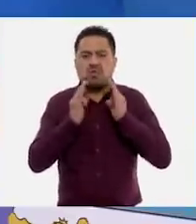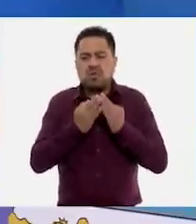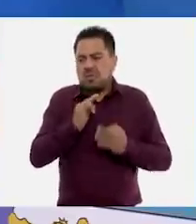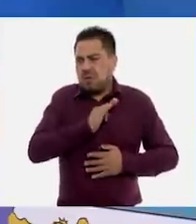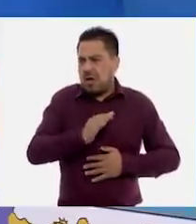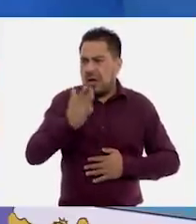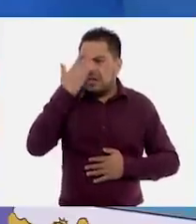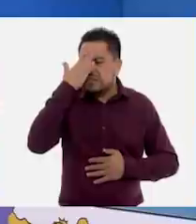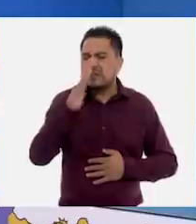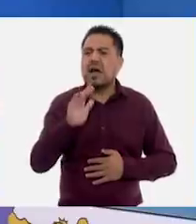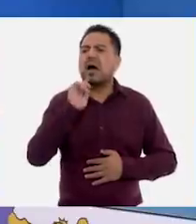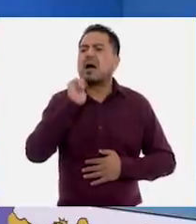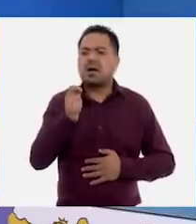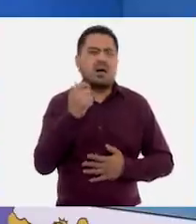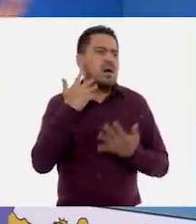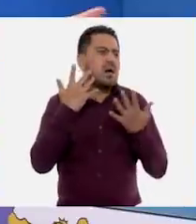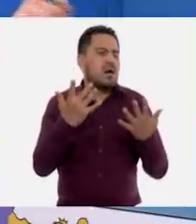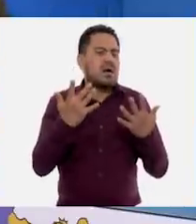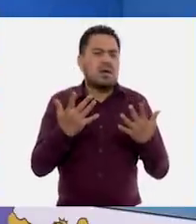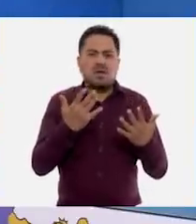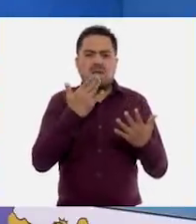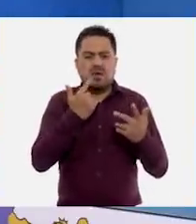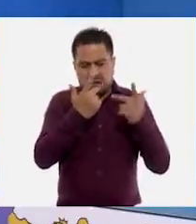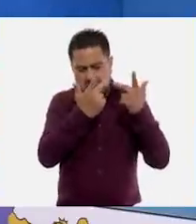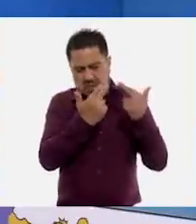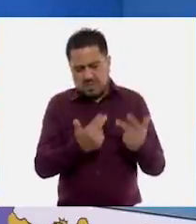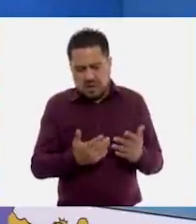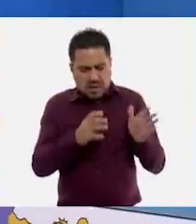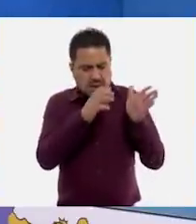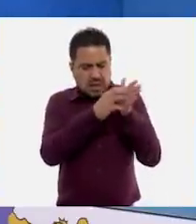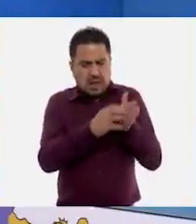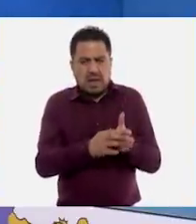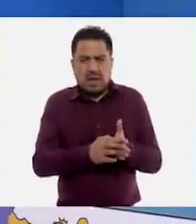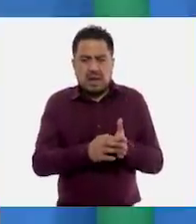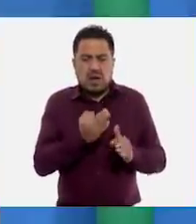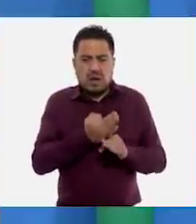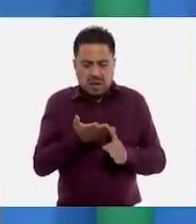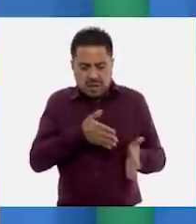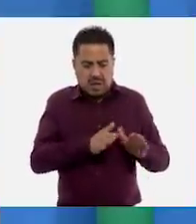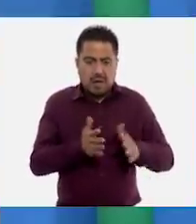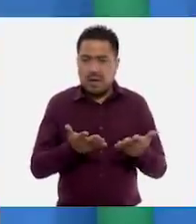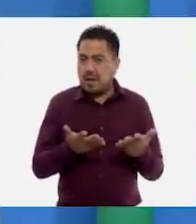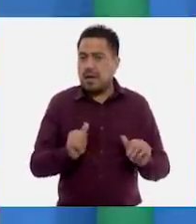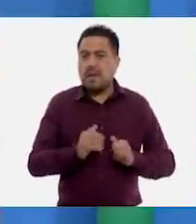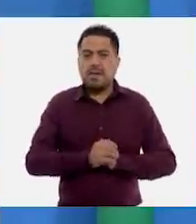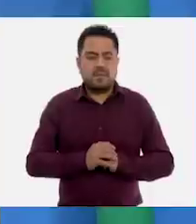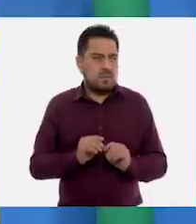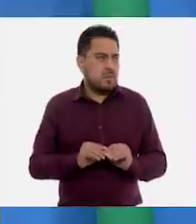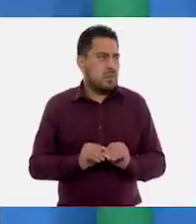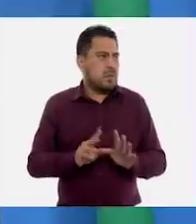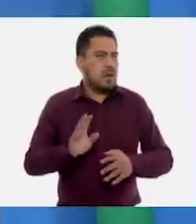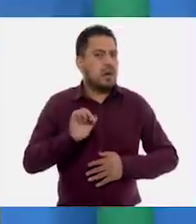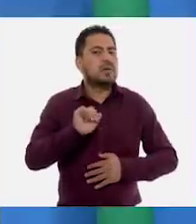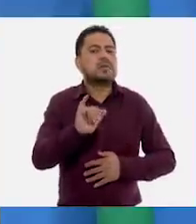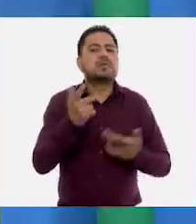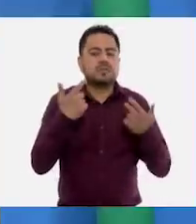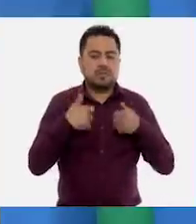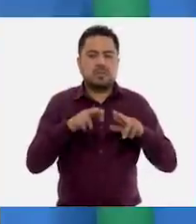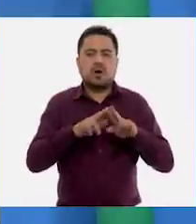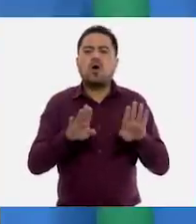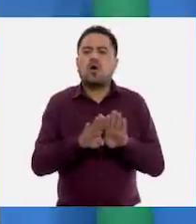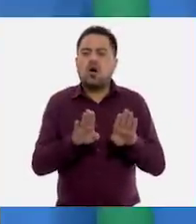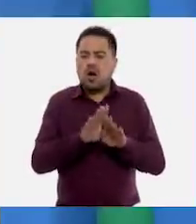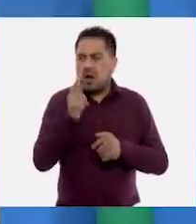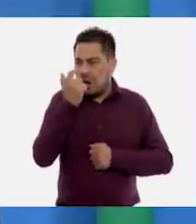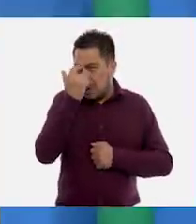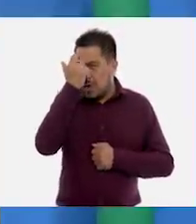saber lo que quiere sin destruir estas cajas que ya armó. Claro, pues sí, maestra. ¿Y cómo se le